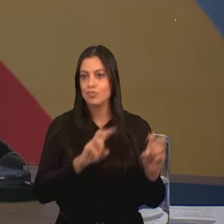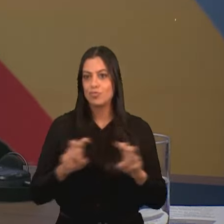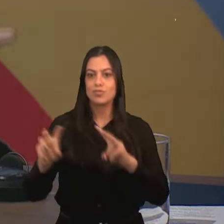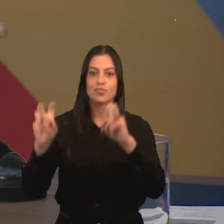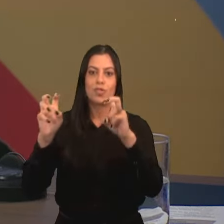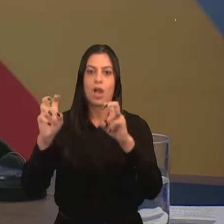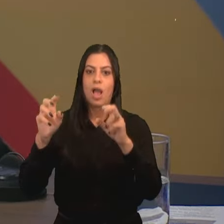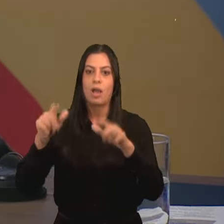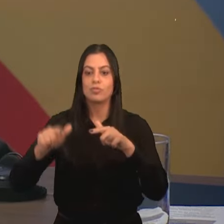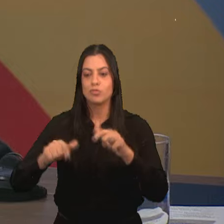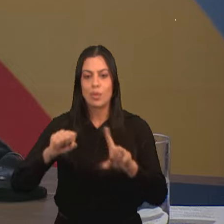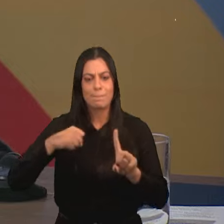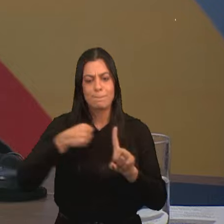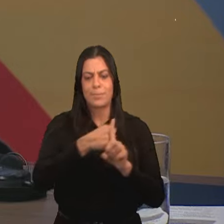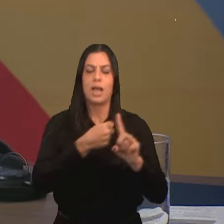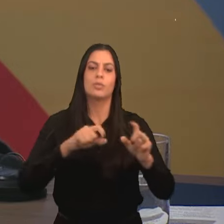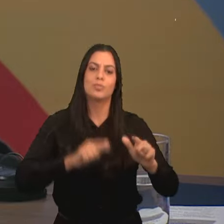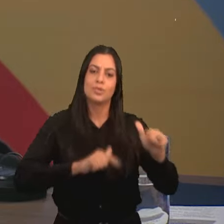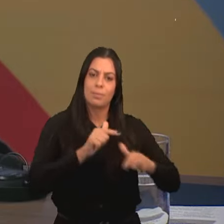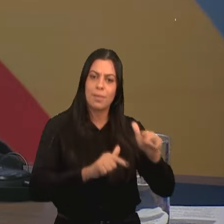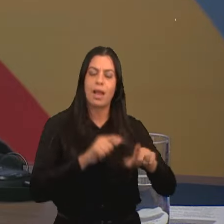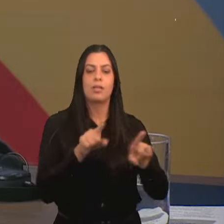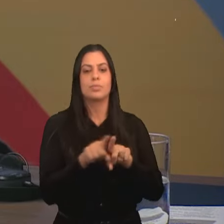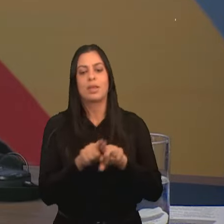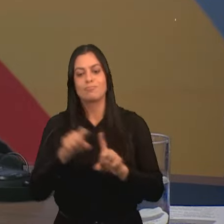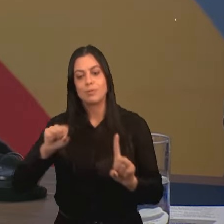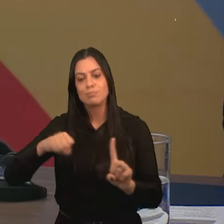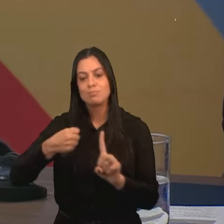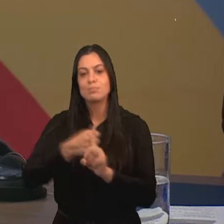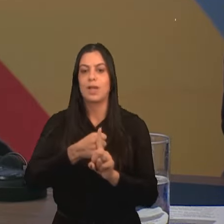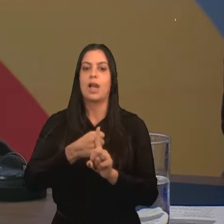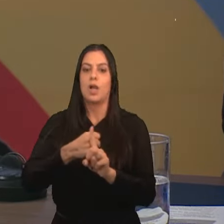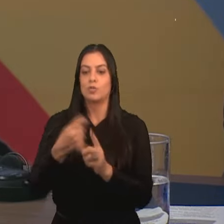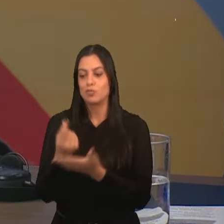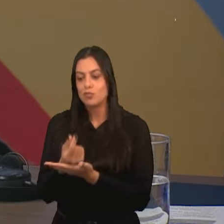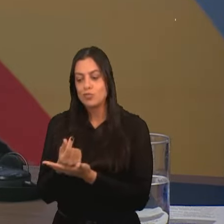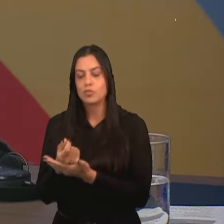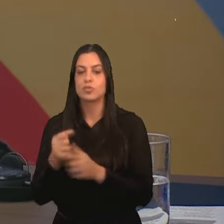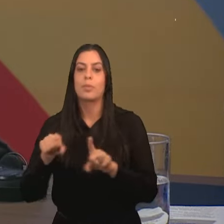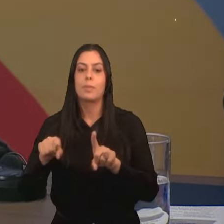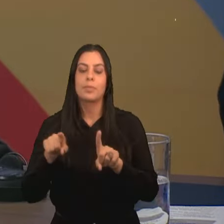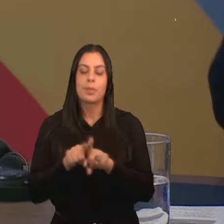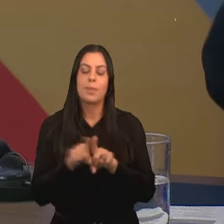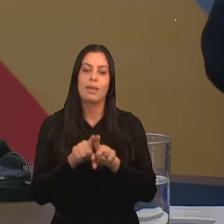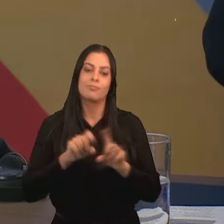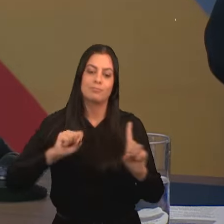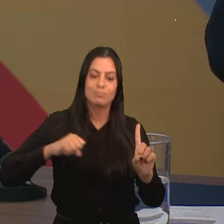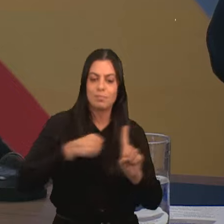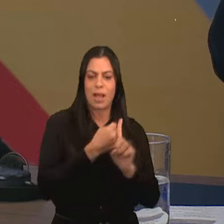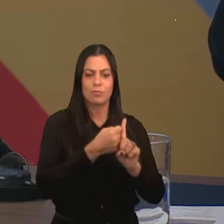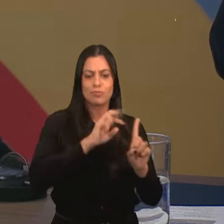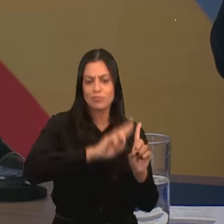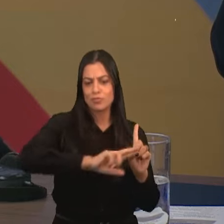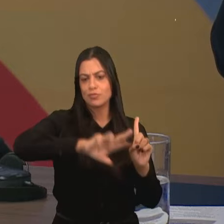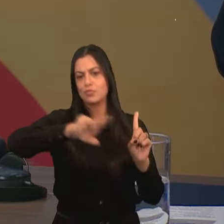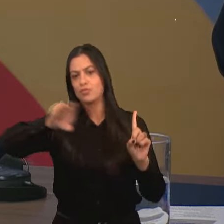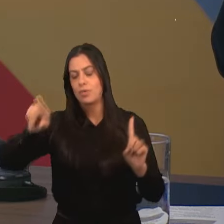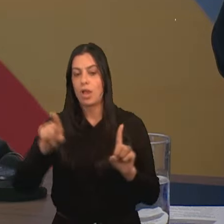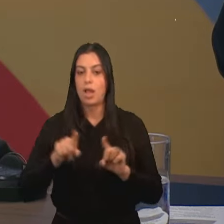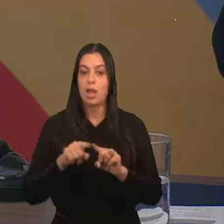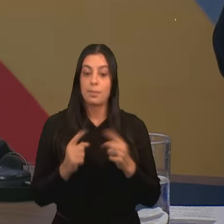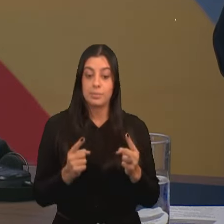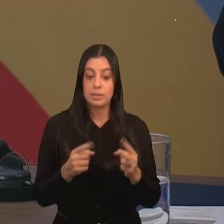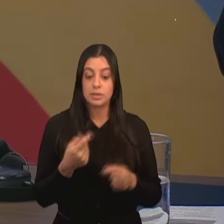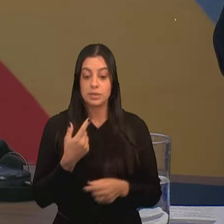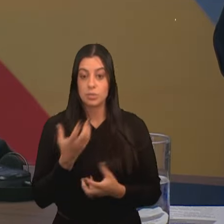hablar de varios asuntos: los impactos en el trabajo, en las relaciones de consumo, los impactos en la economía. Pero